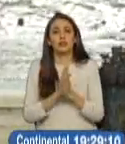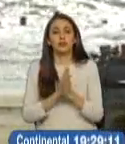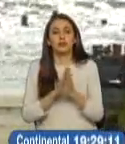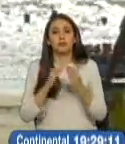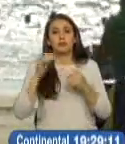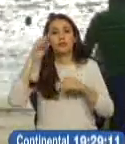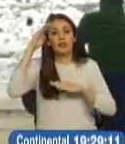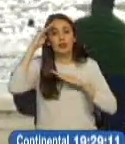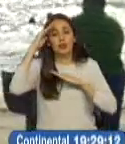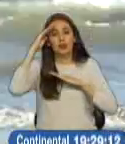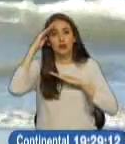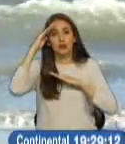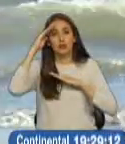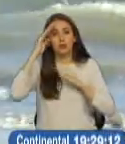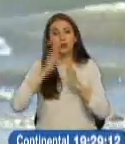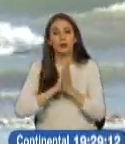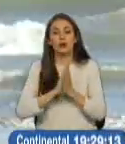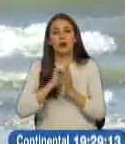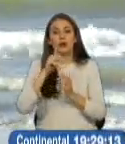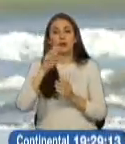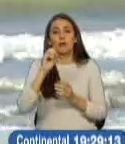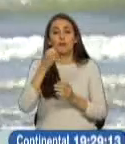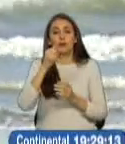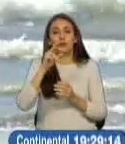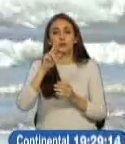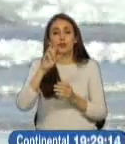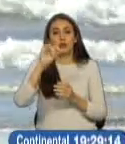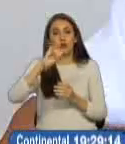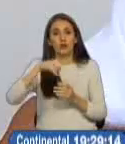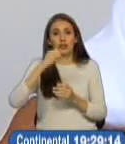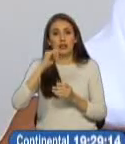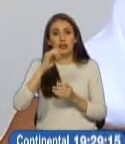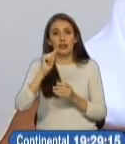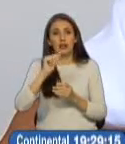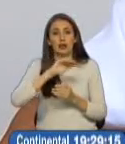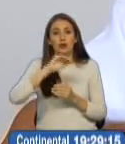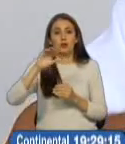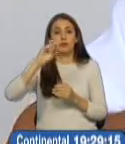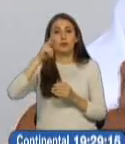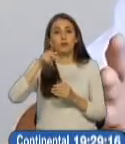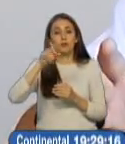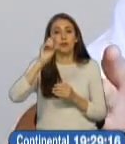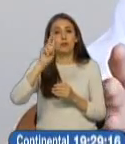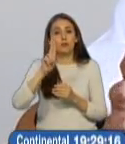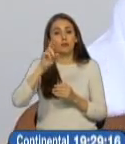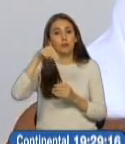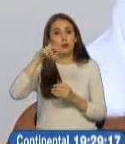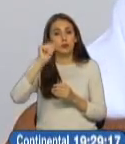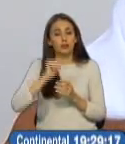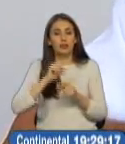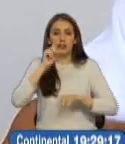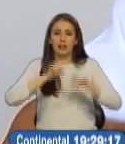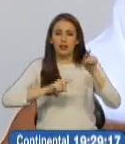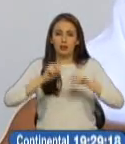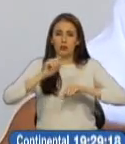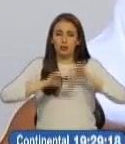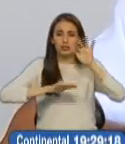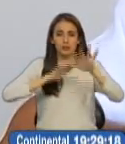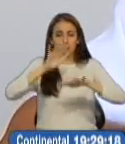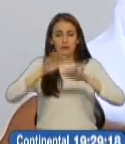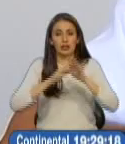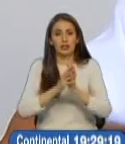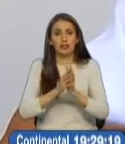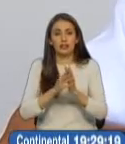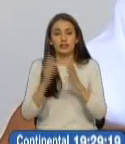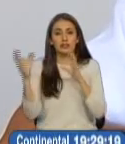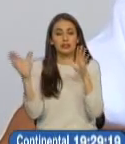con énfasis en Engabao, Pozorja, Playas y Puná. En cada una de nuestras jurisdicciones se hacen las coordinaciones con